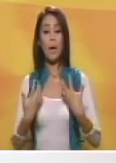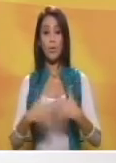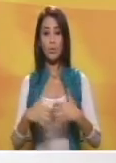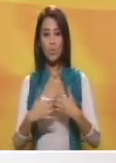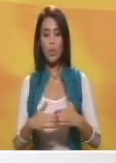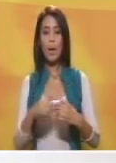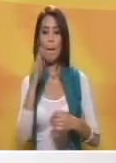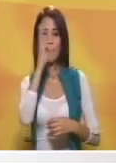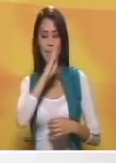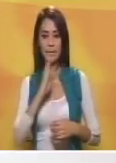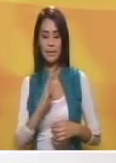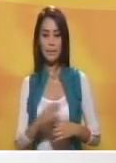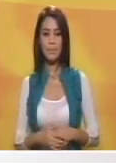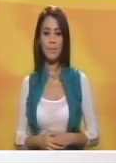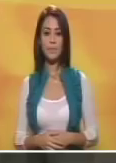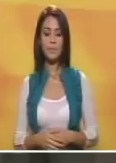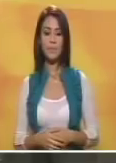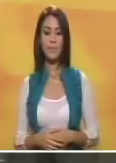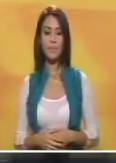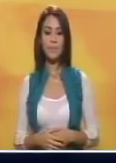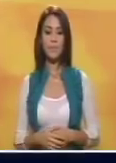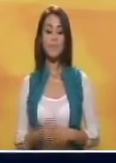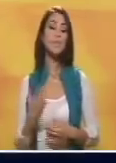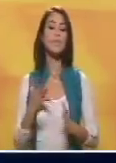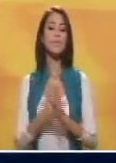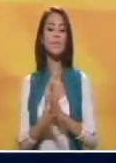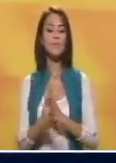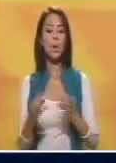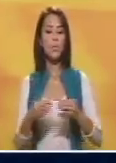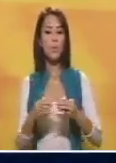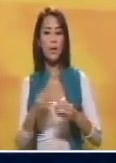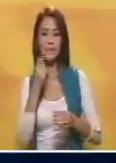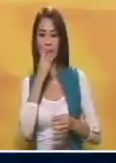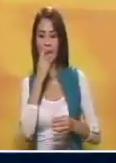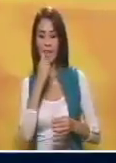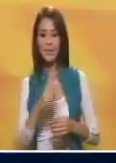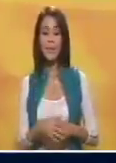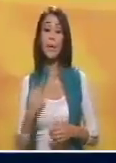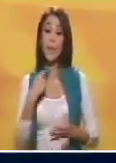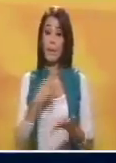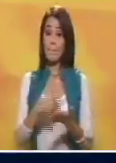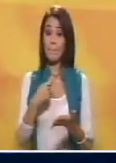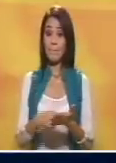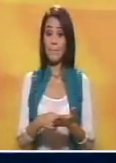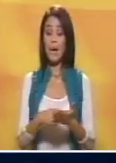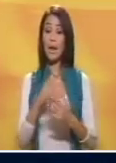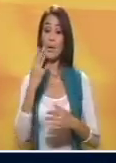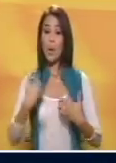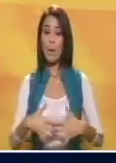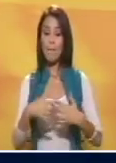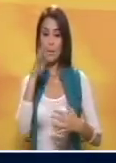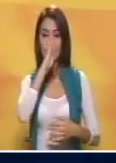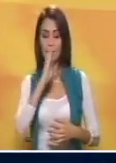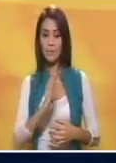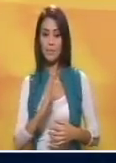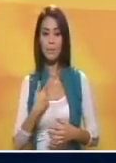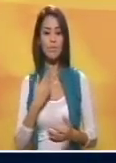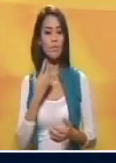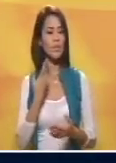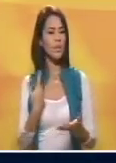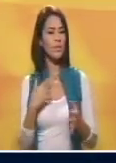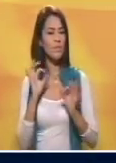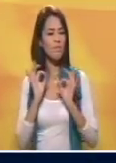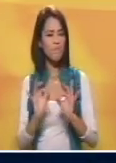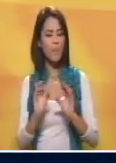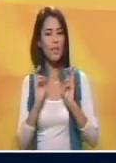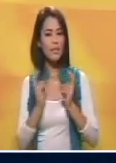la constructora Odebrecht. Marcha Verde, que surgió tras el escándalo de los pagos de la empresa brasileña, exigió a Medina que toque este